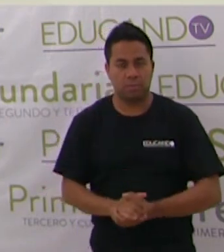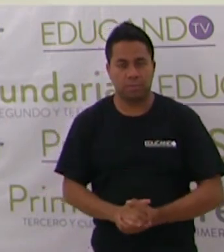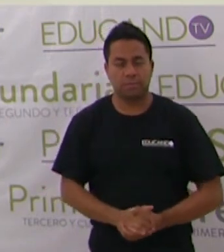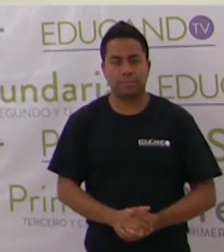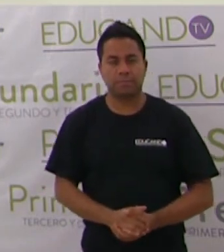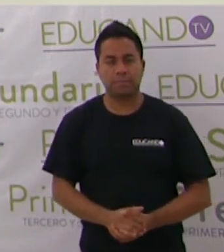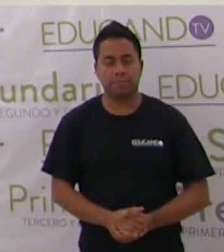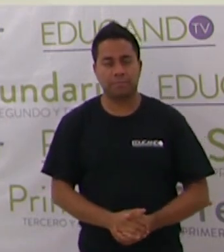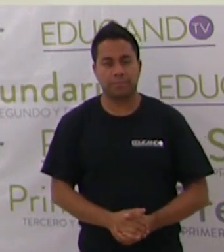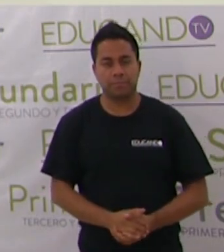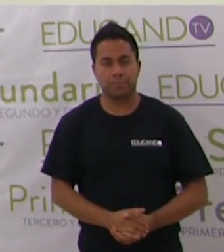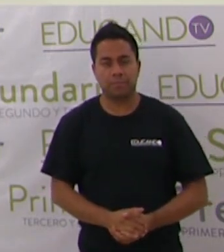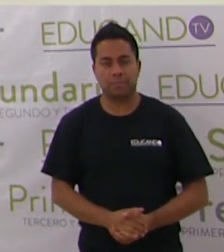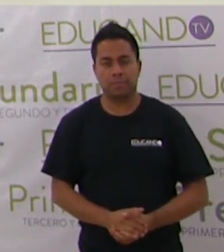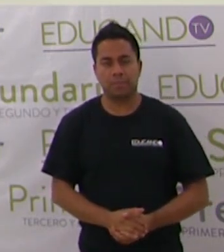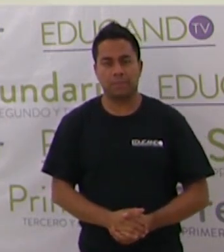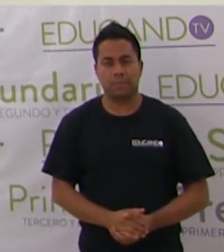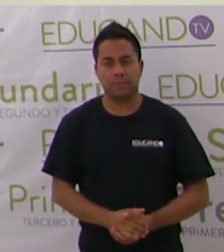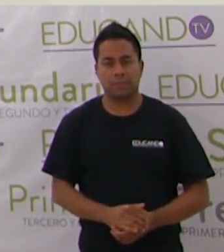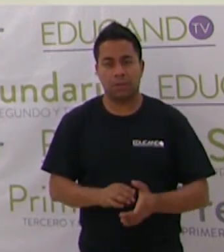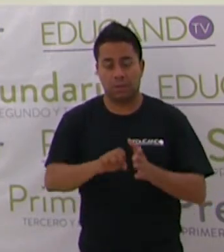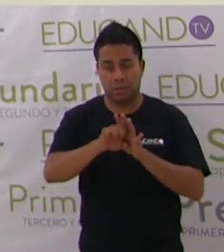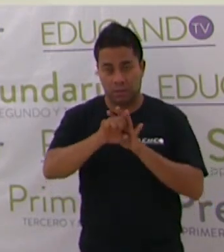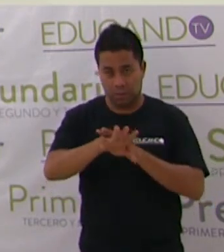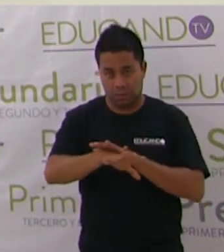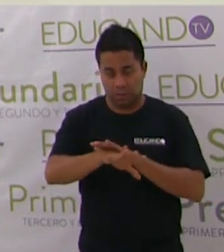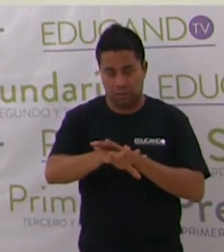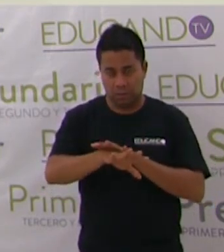¿Cuánta fue en